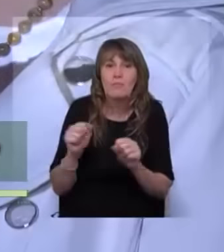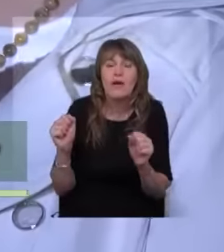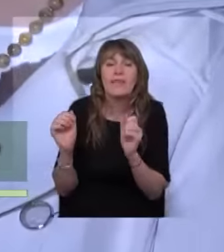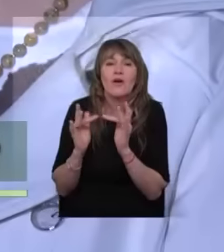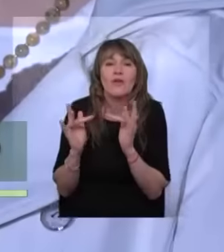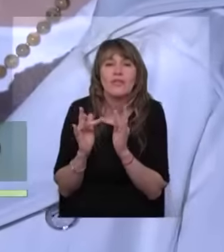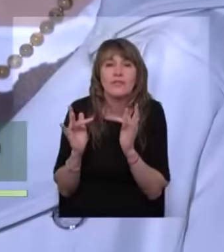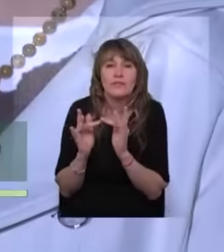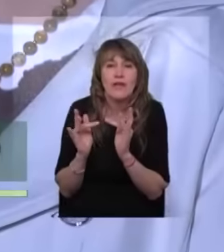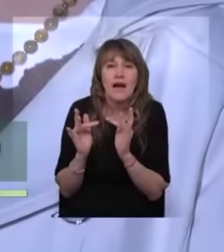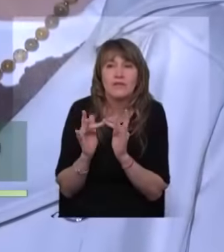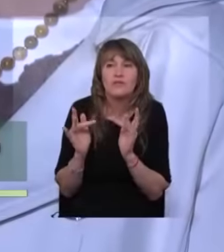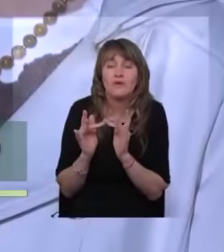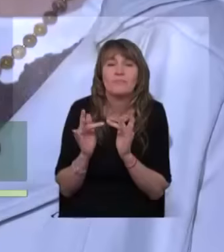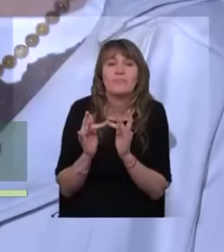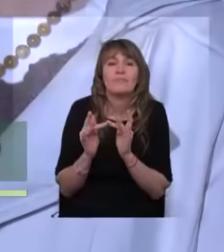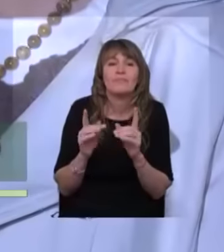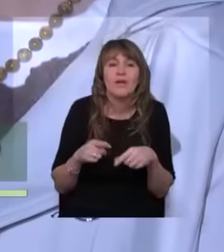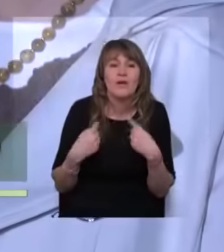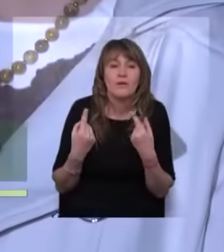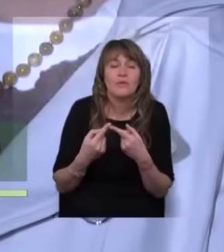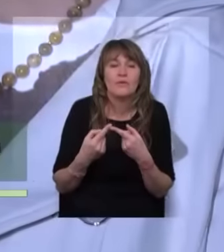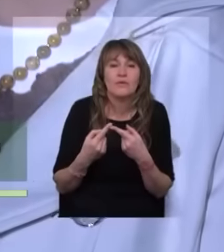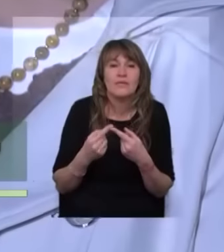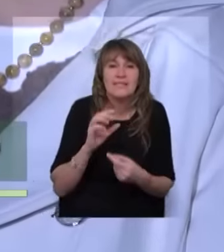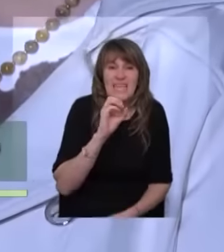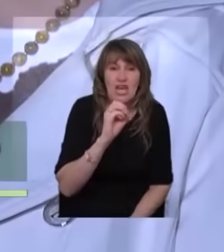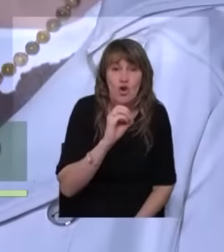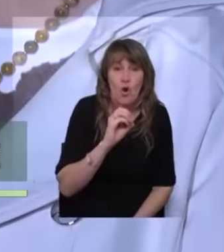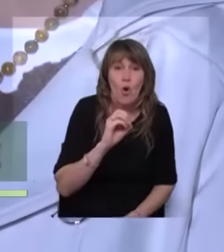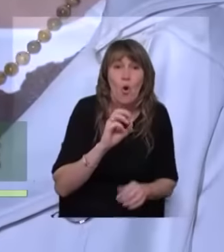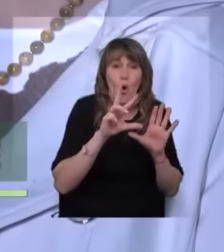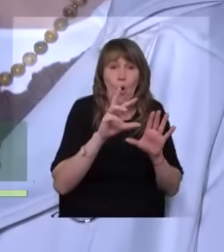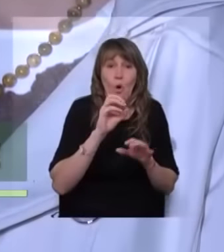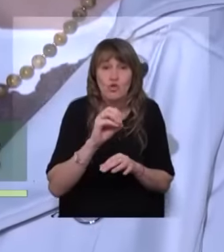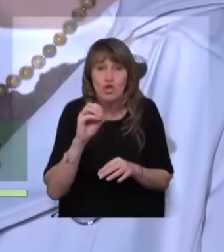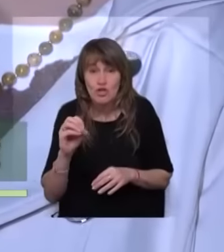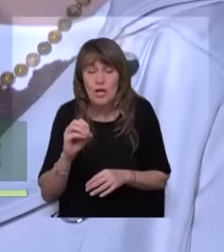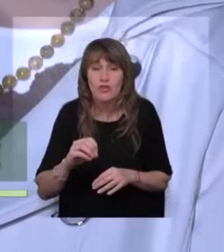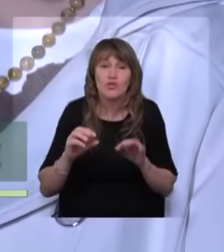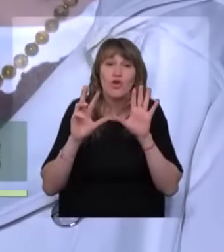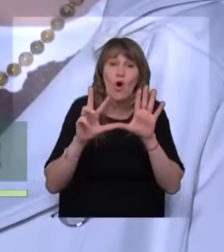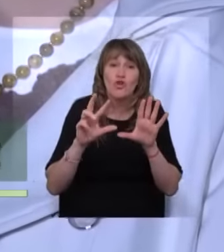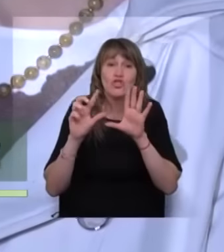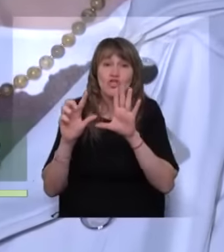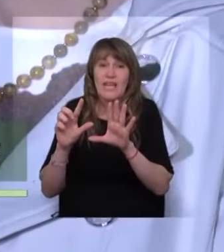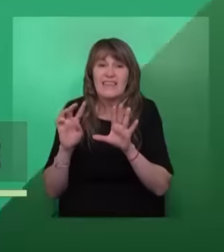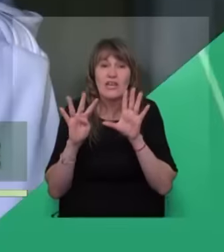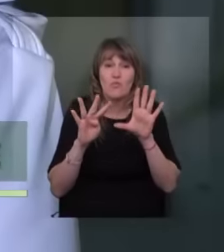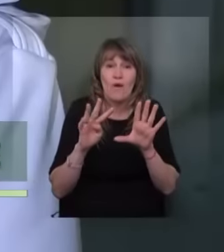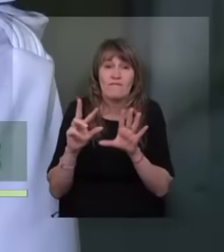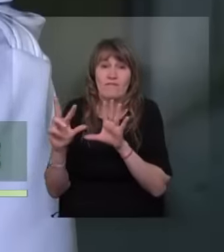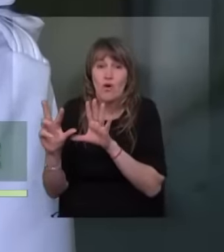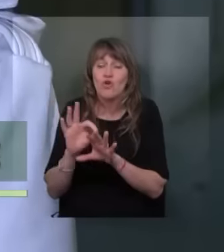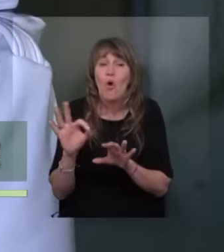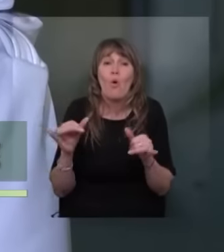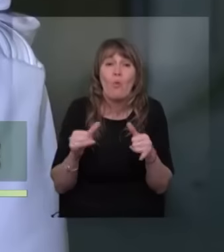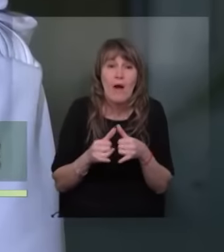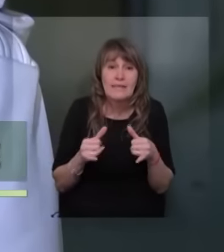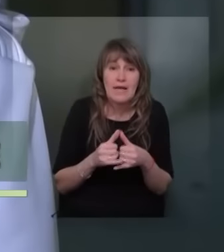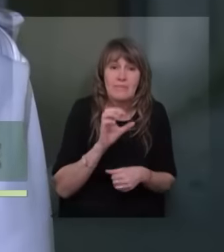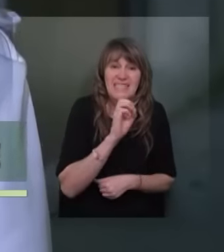tanto a través de nuestro nuestro 0800 que es 0800 8798 o a través de nuestro número de WhatsApp que es